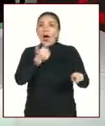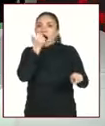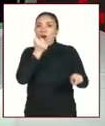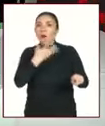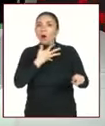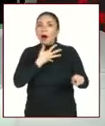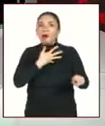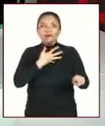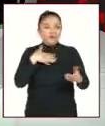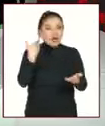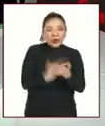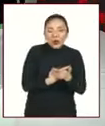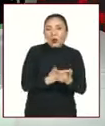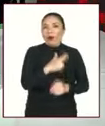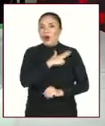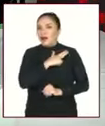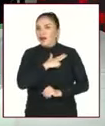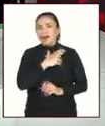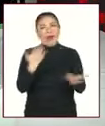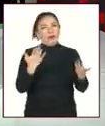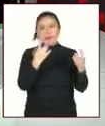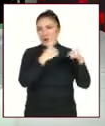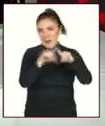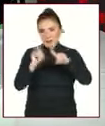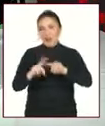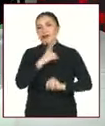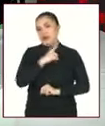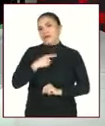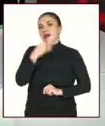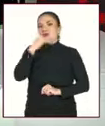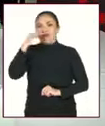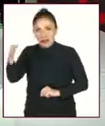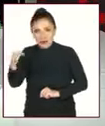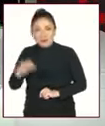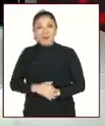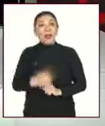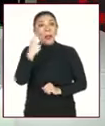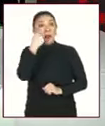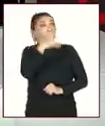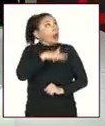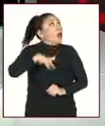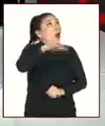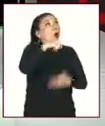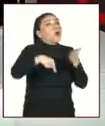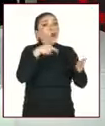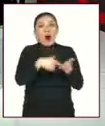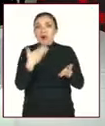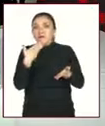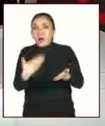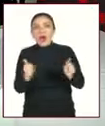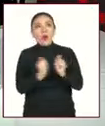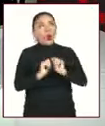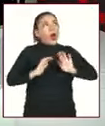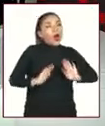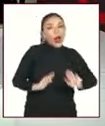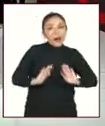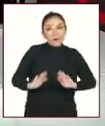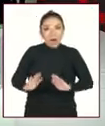algún acontecimiento. Entonces, obviamente tenemos que evaluar la escena en la que nos encontramos, mantener la